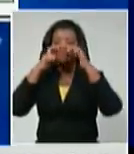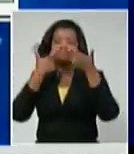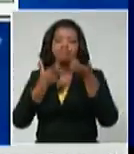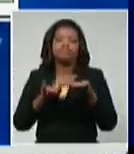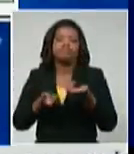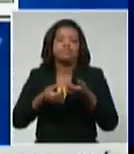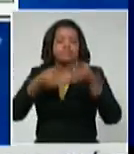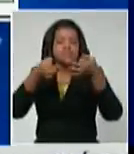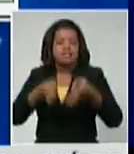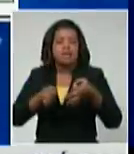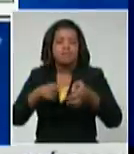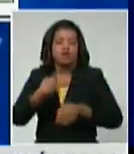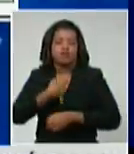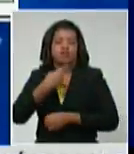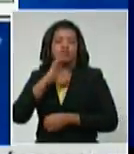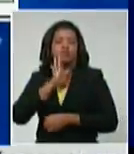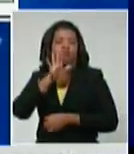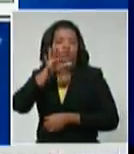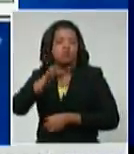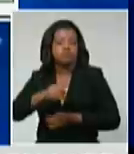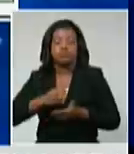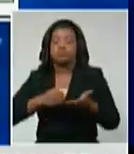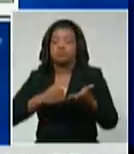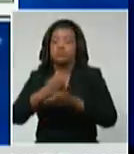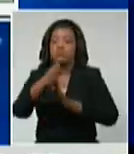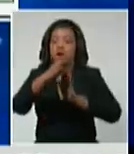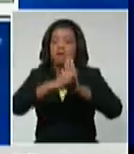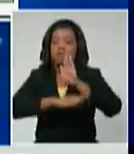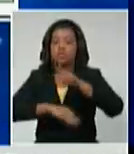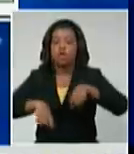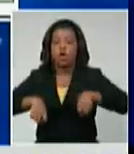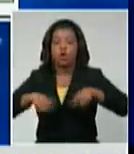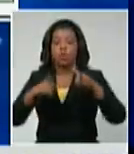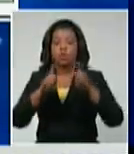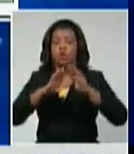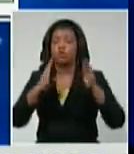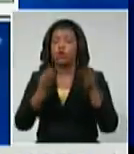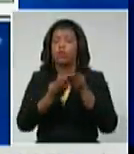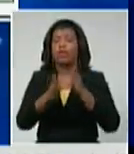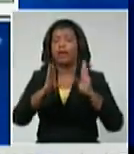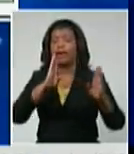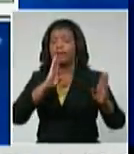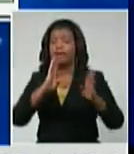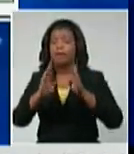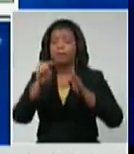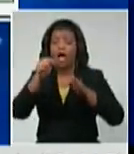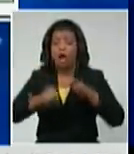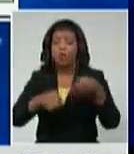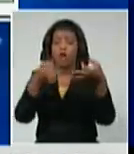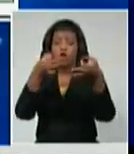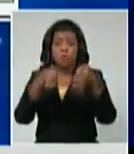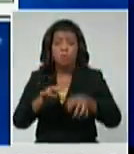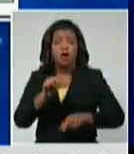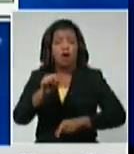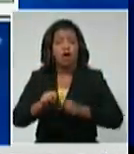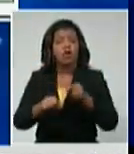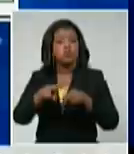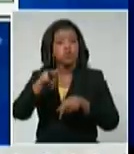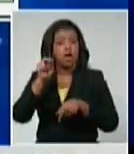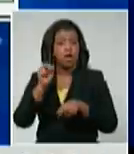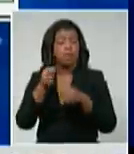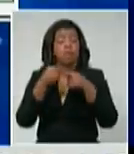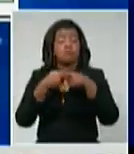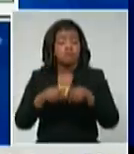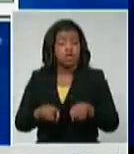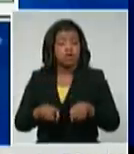dicho que se mantienen en todas las etapas, en la nueva normalidad, y que, porque